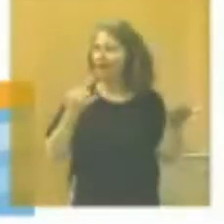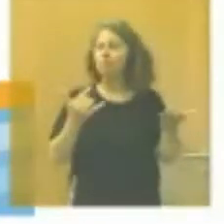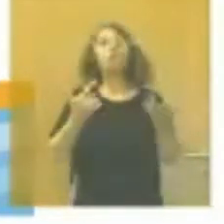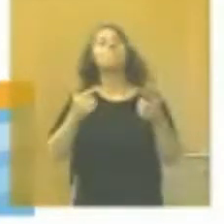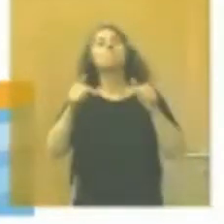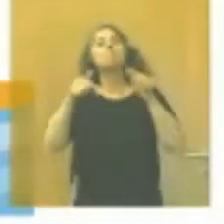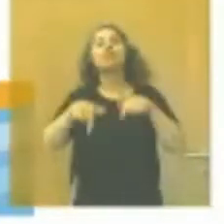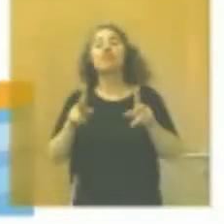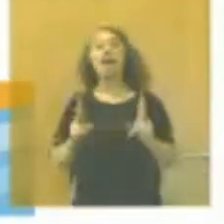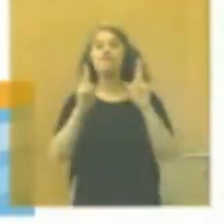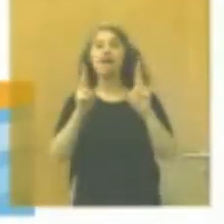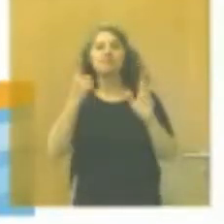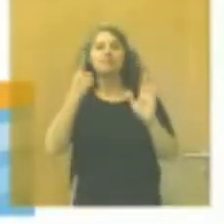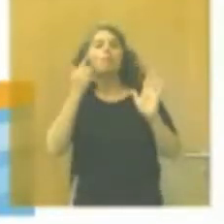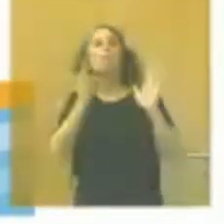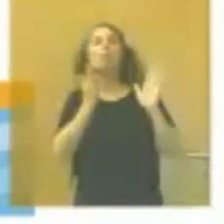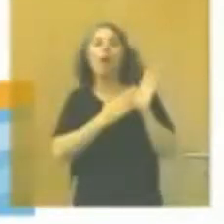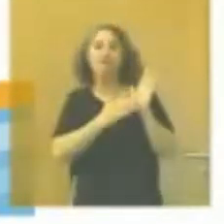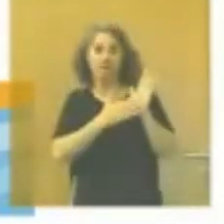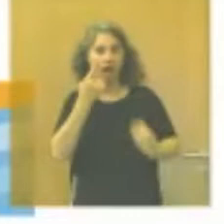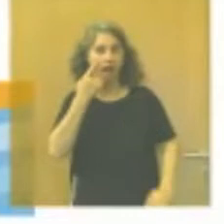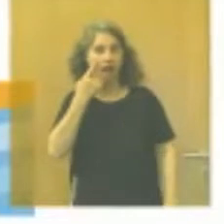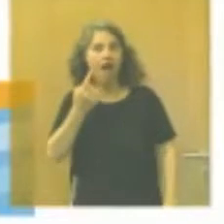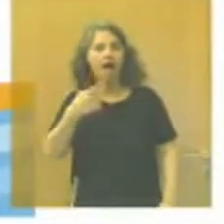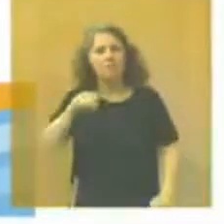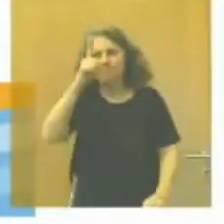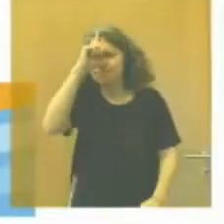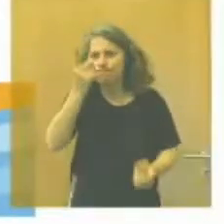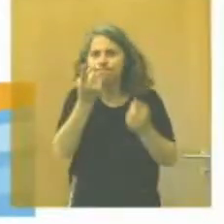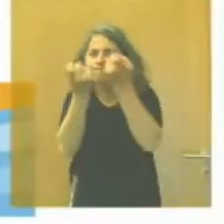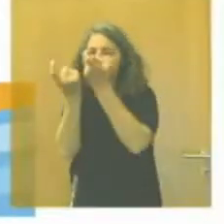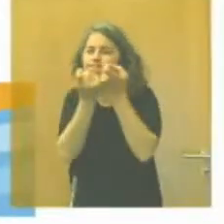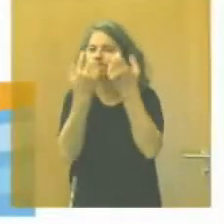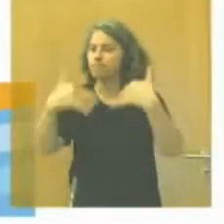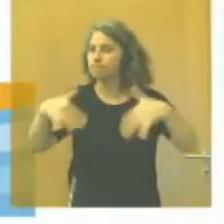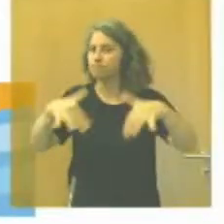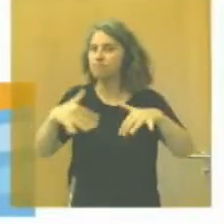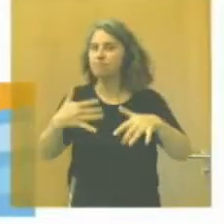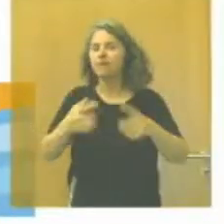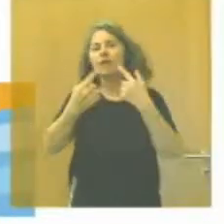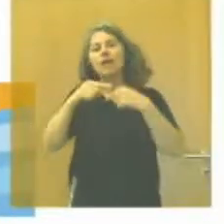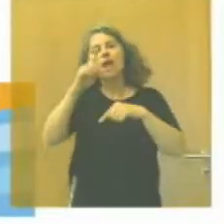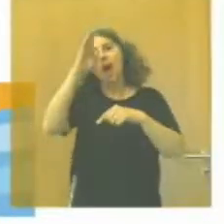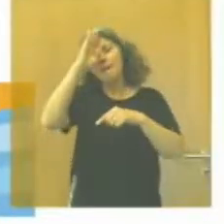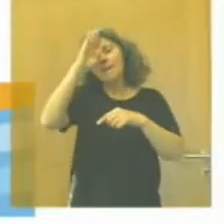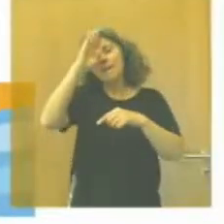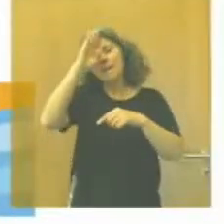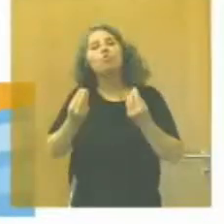esta fase piloto, digamos, hemos tenido un aprendizaje importante y este aprendizaje se ha